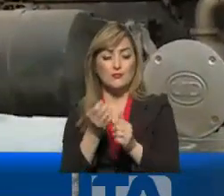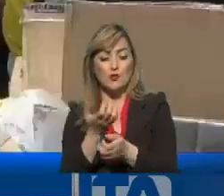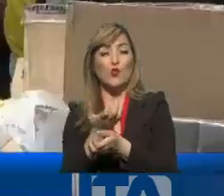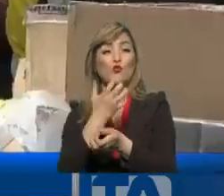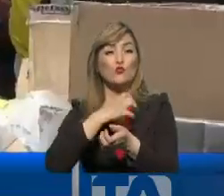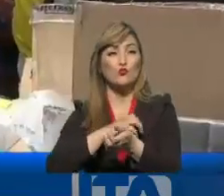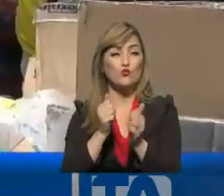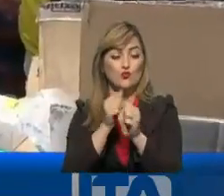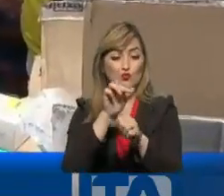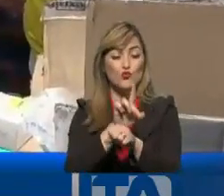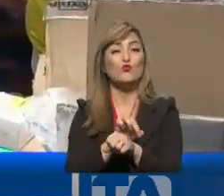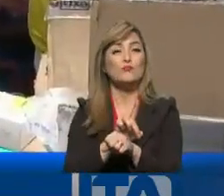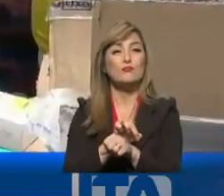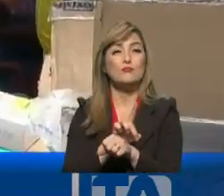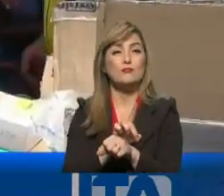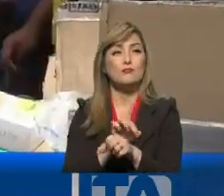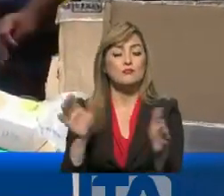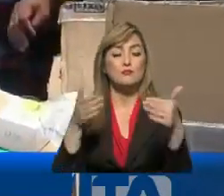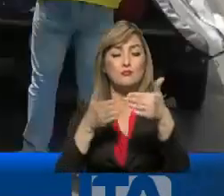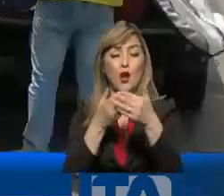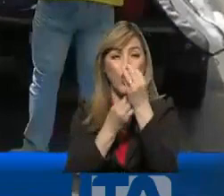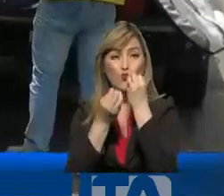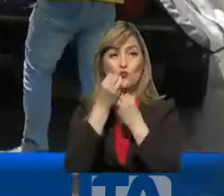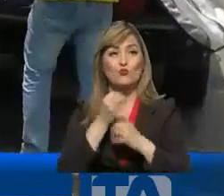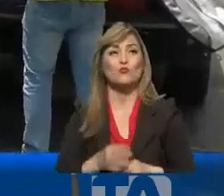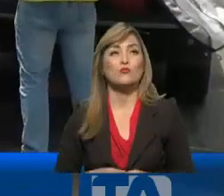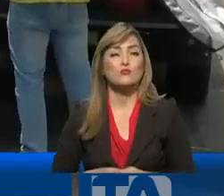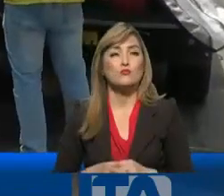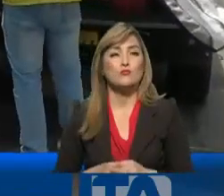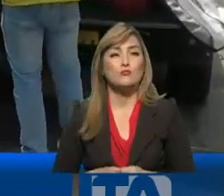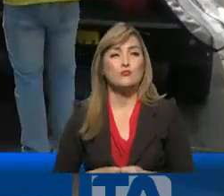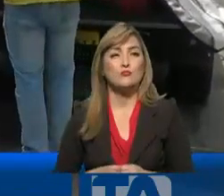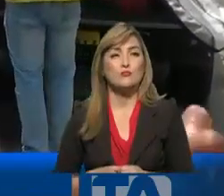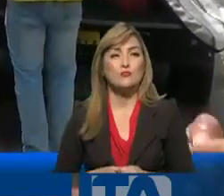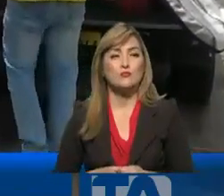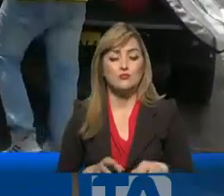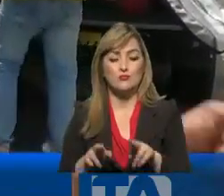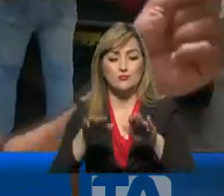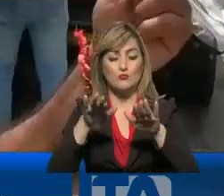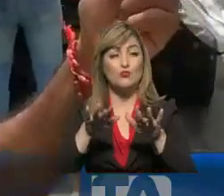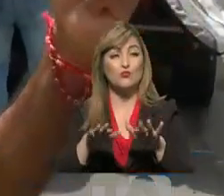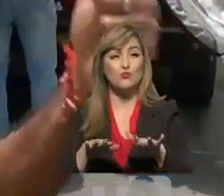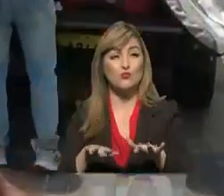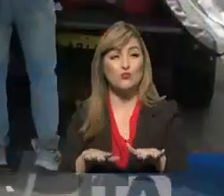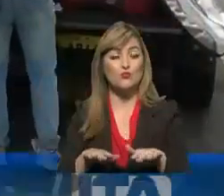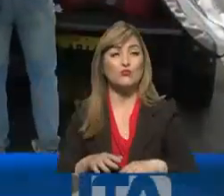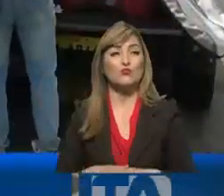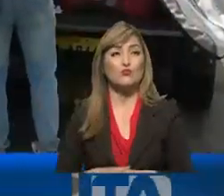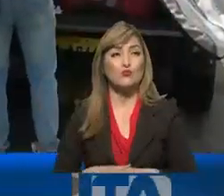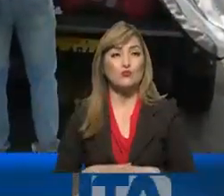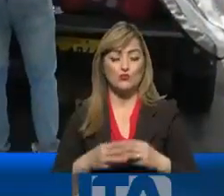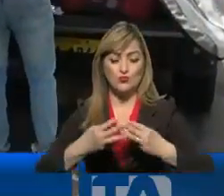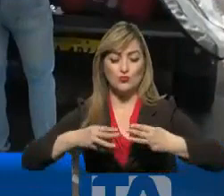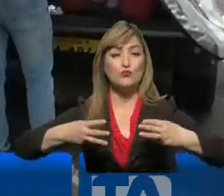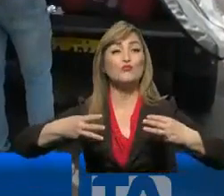pesada, brigadas médicas y kits de alimentos. Estamos esperando que baje el nivel del río para entrar con maquinaria, con materiales y